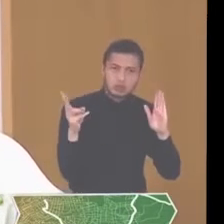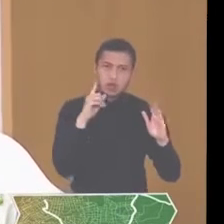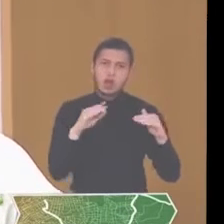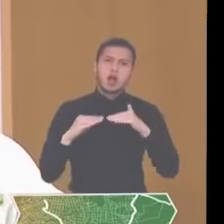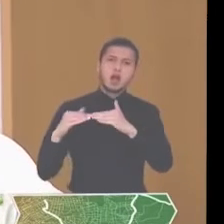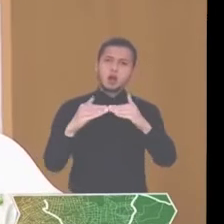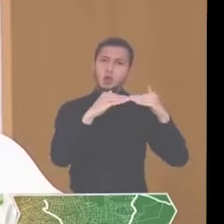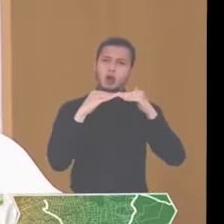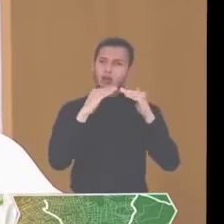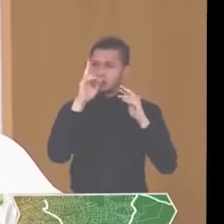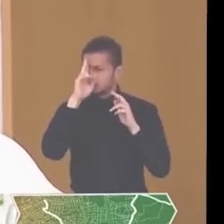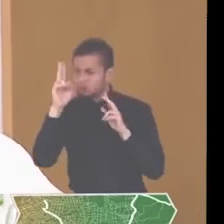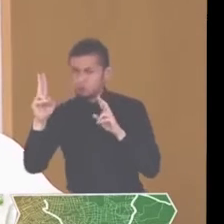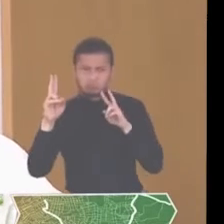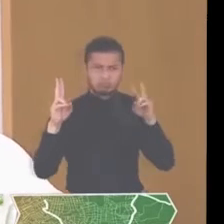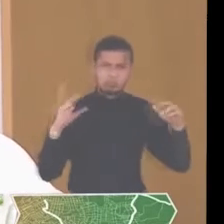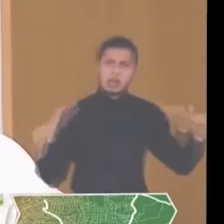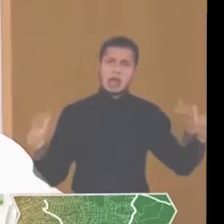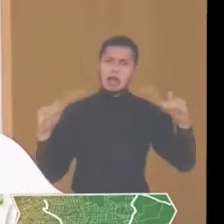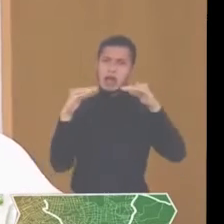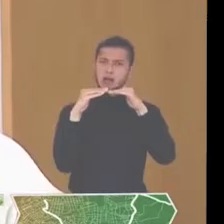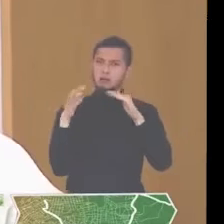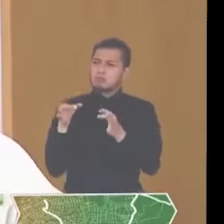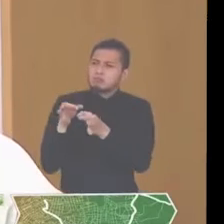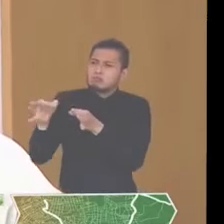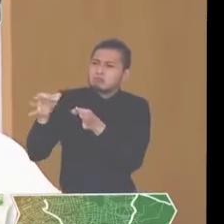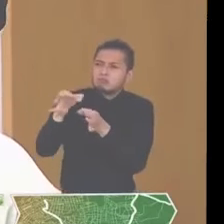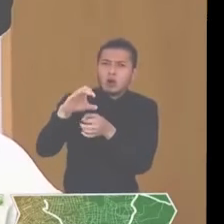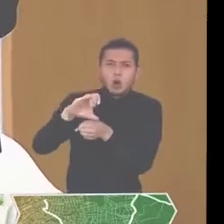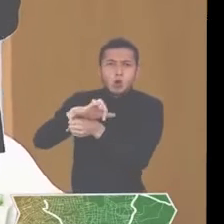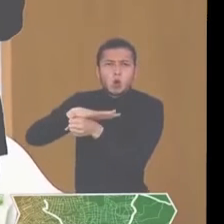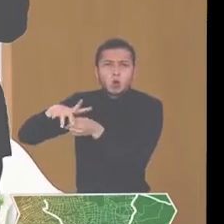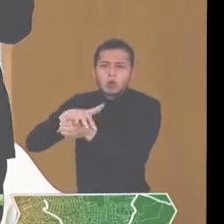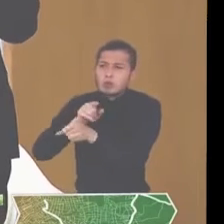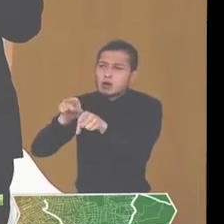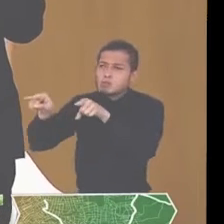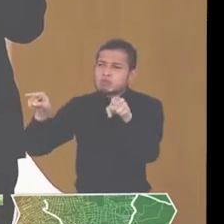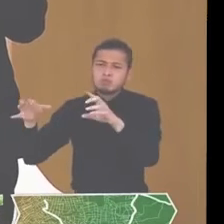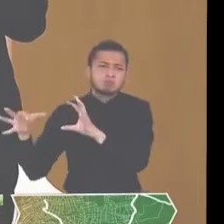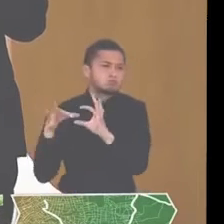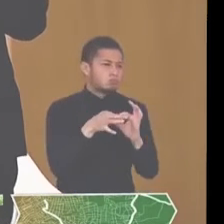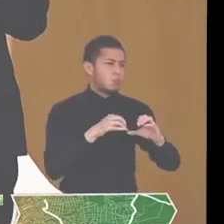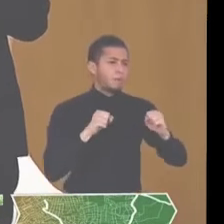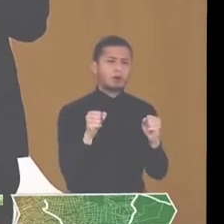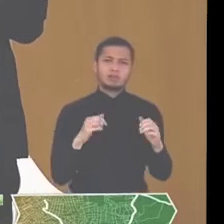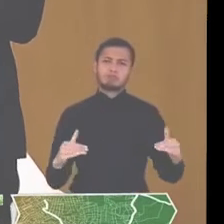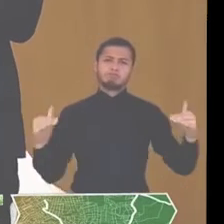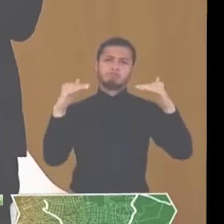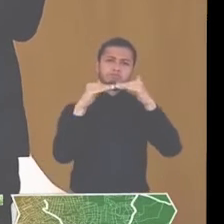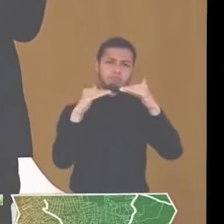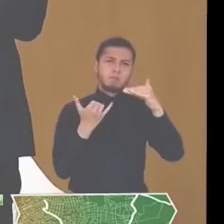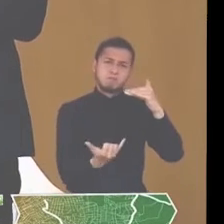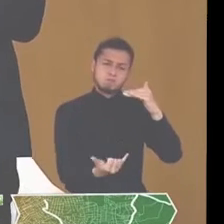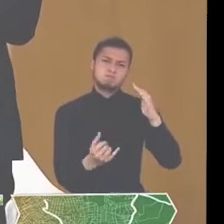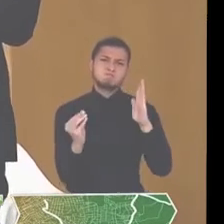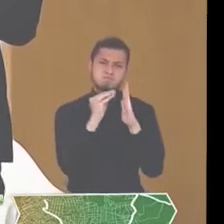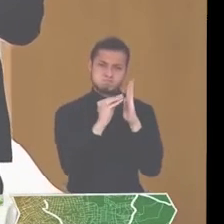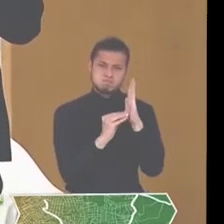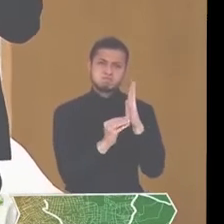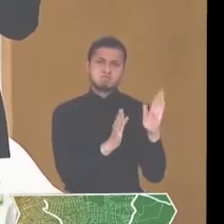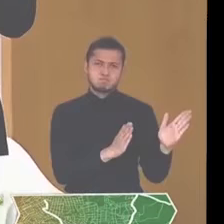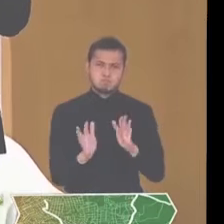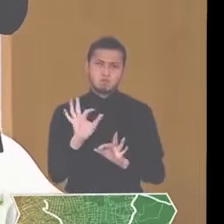que fue realmente no participación sino socialización y eso hace que la ciudadanía en últimas quedemos excluida frente